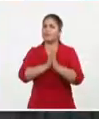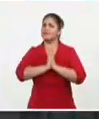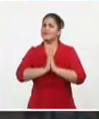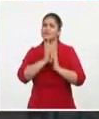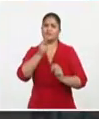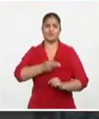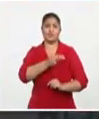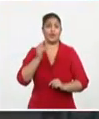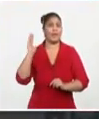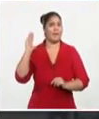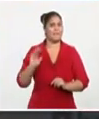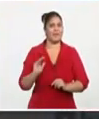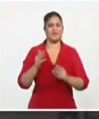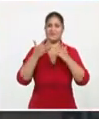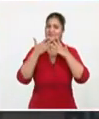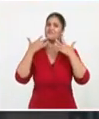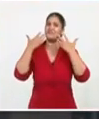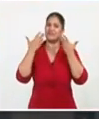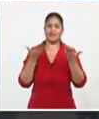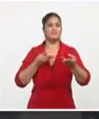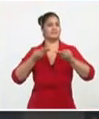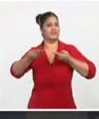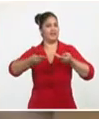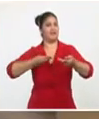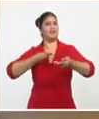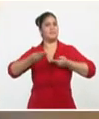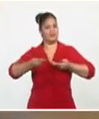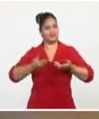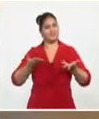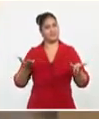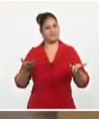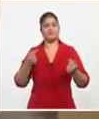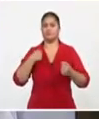está compartiendo nuestras esperanzas en la vacuna.